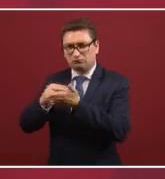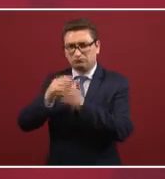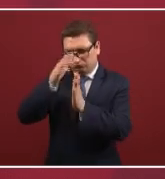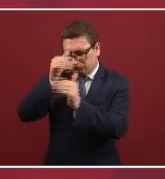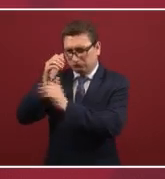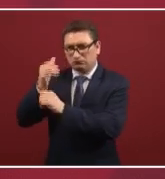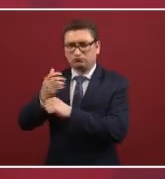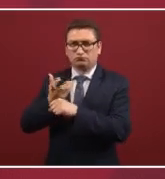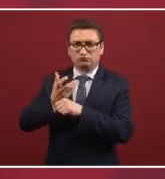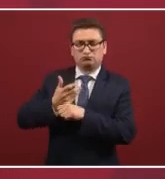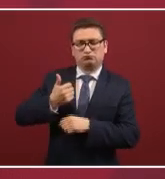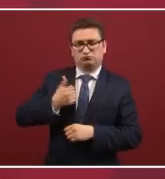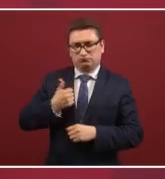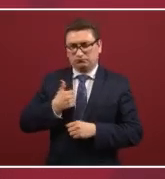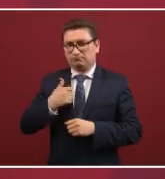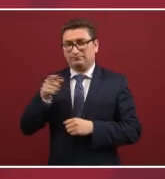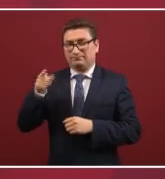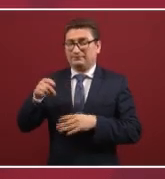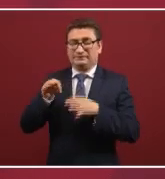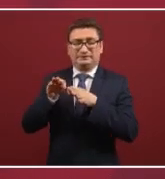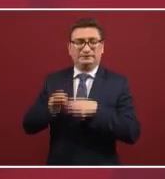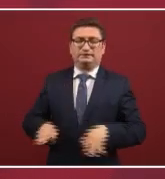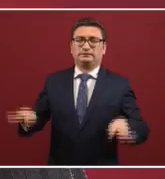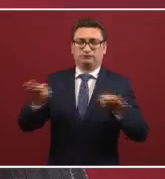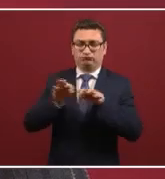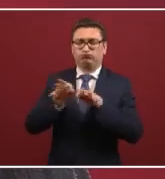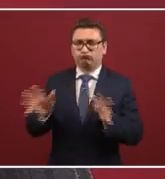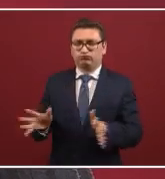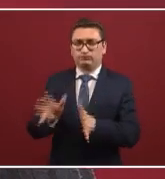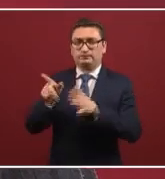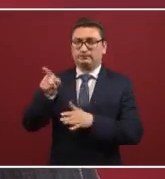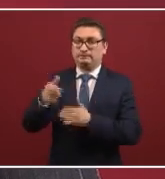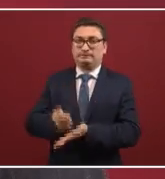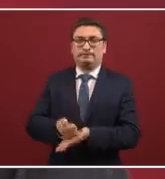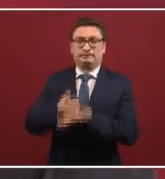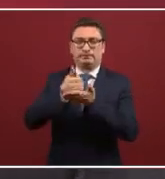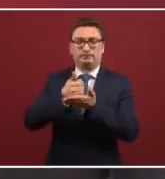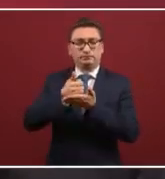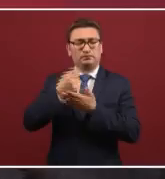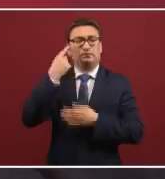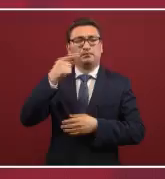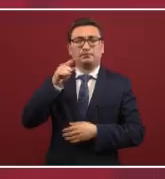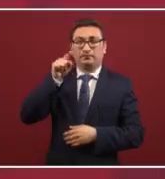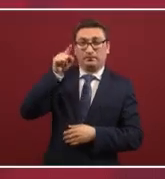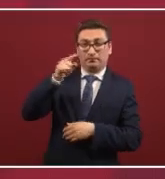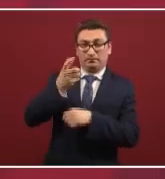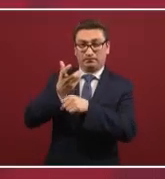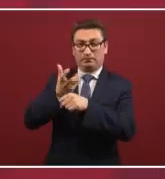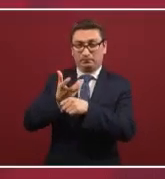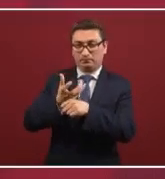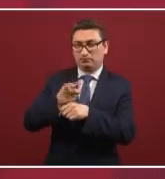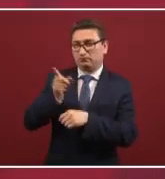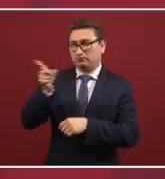ayudado mucho a que tanto en Estados Unidos como en